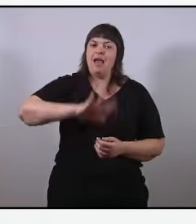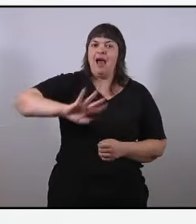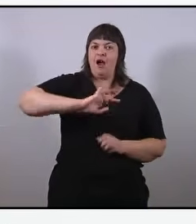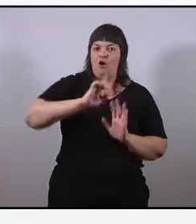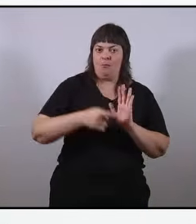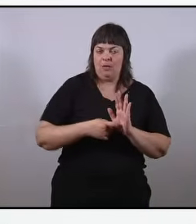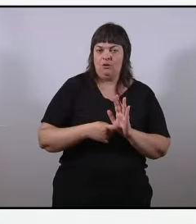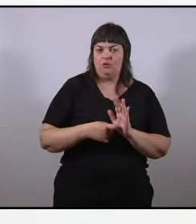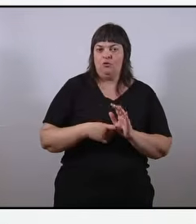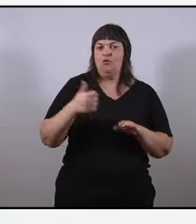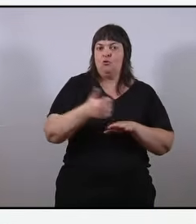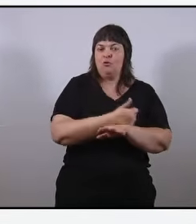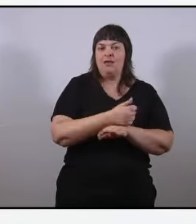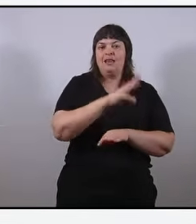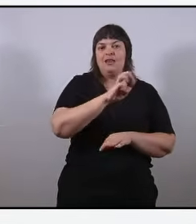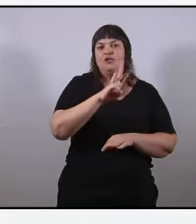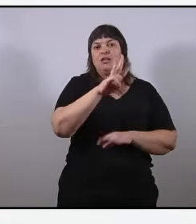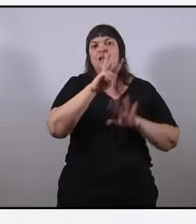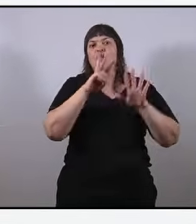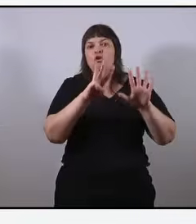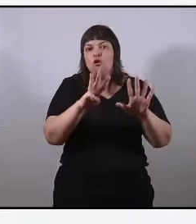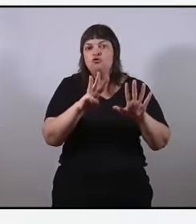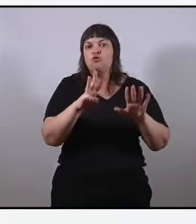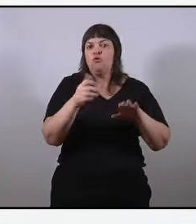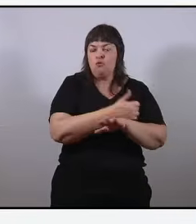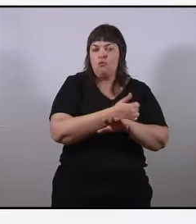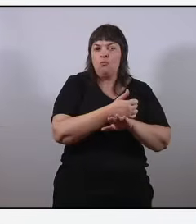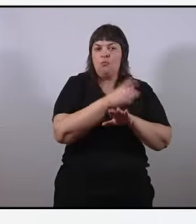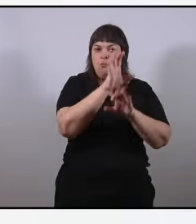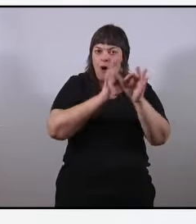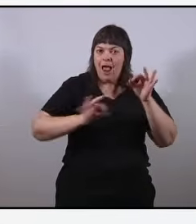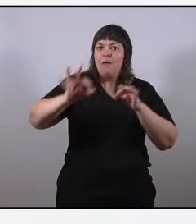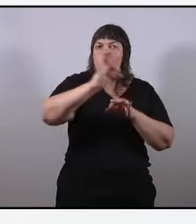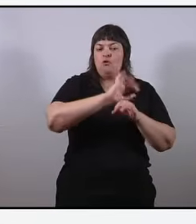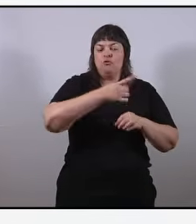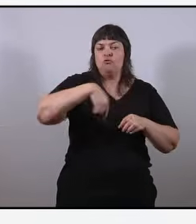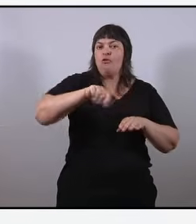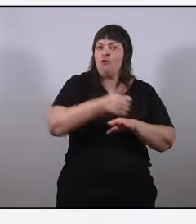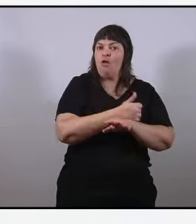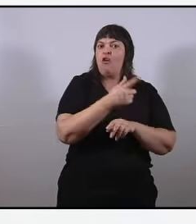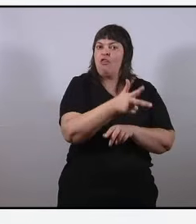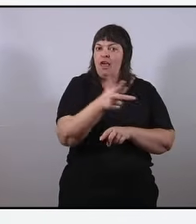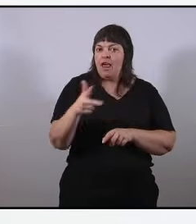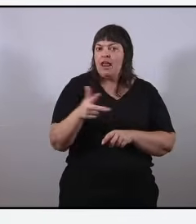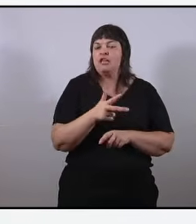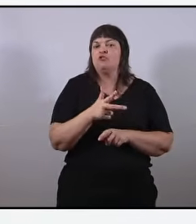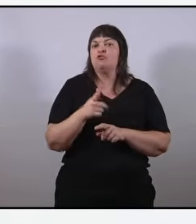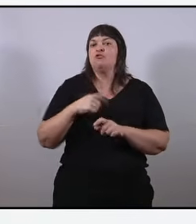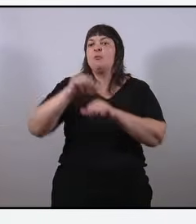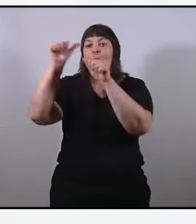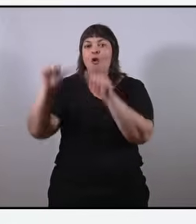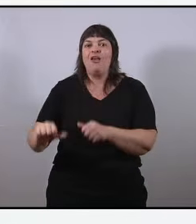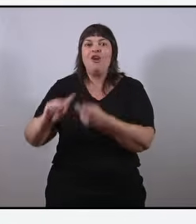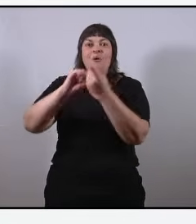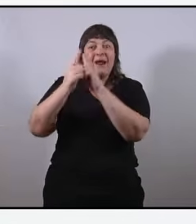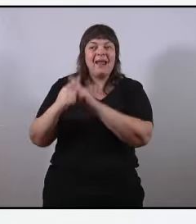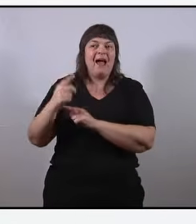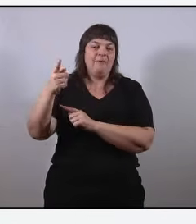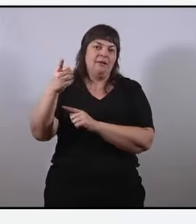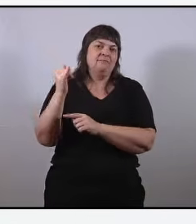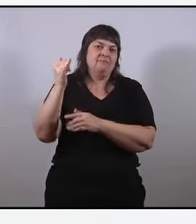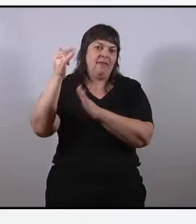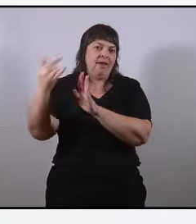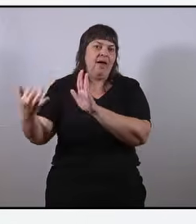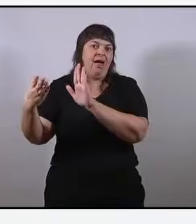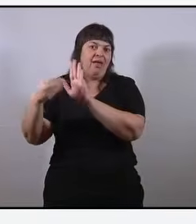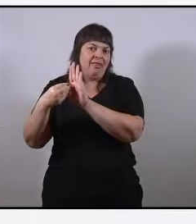los 388 municipios tienen derecho a ello y esas variables se tienen que ver reflejadas en el modelo. En ese pseudomodelo